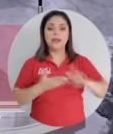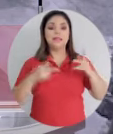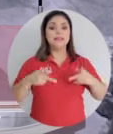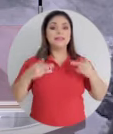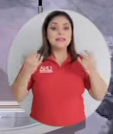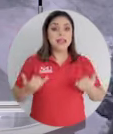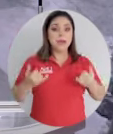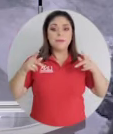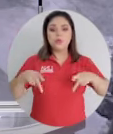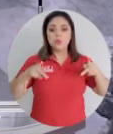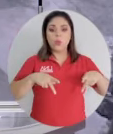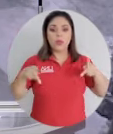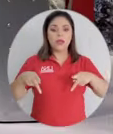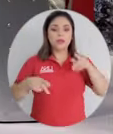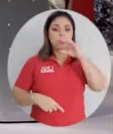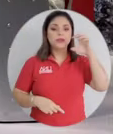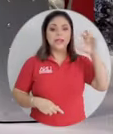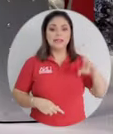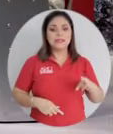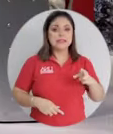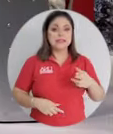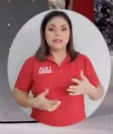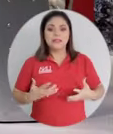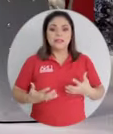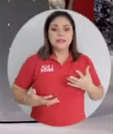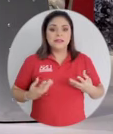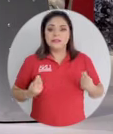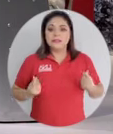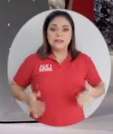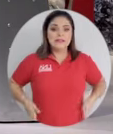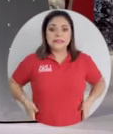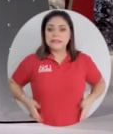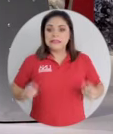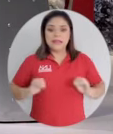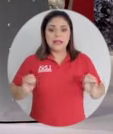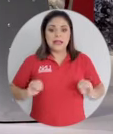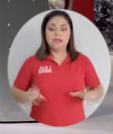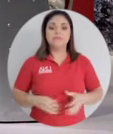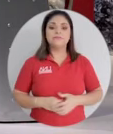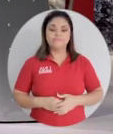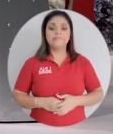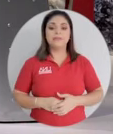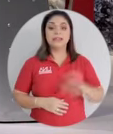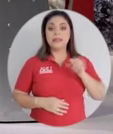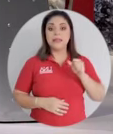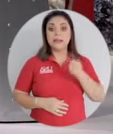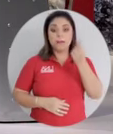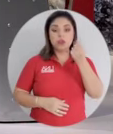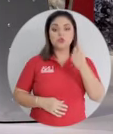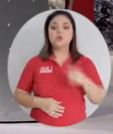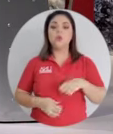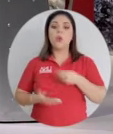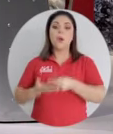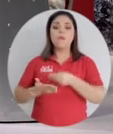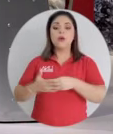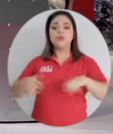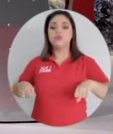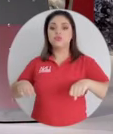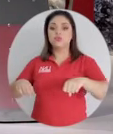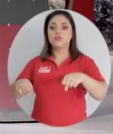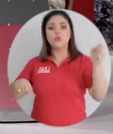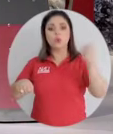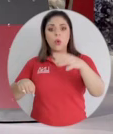lo resiente. Sí, definitivamente. Los precios en los supermercados, es que es elevado, Maribel. Ya